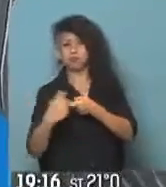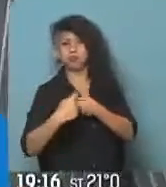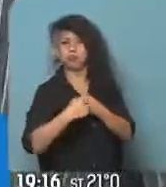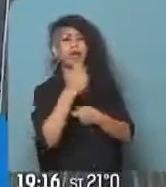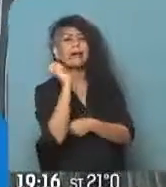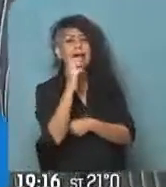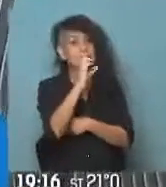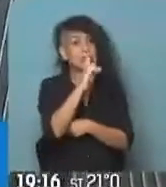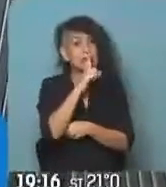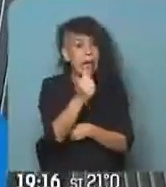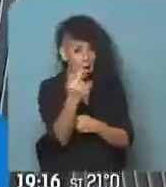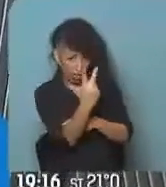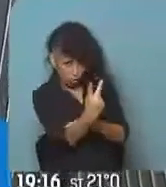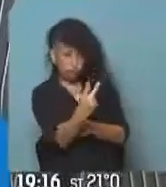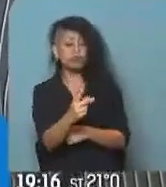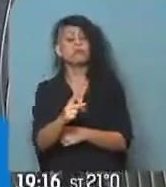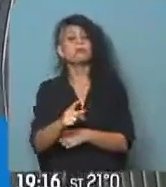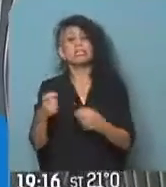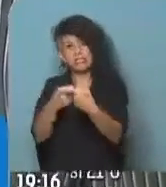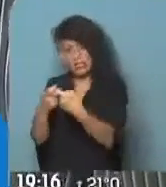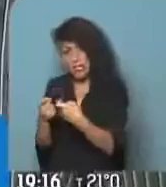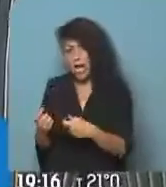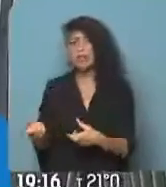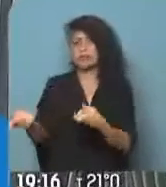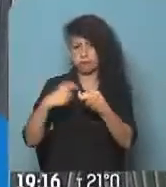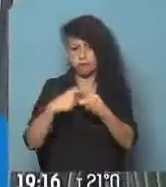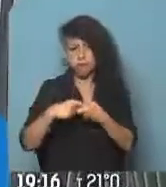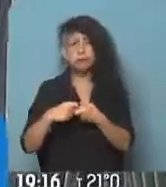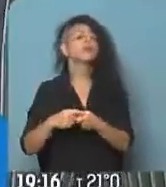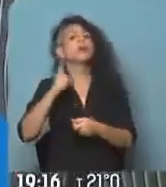Sindical, sino también, en caso de concretarse, de las regionales de la CGT.